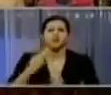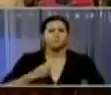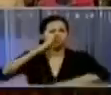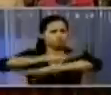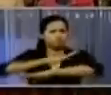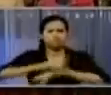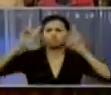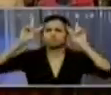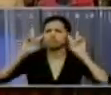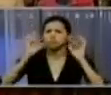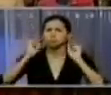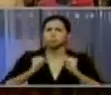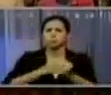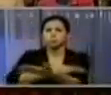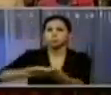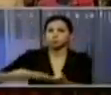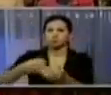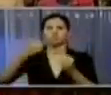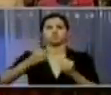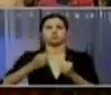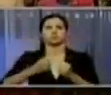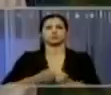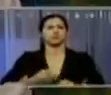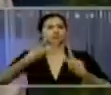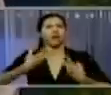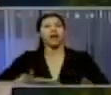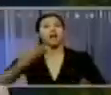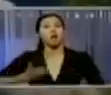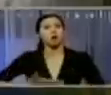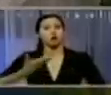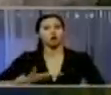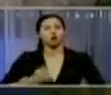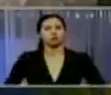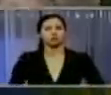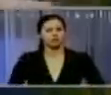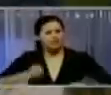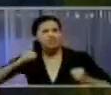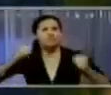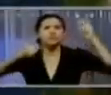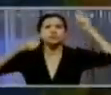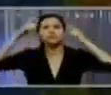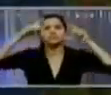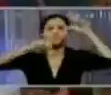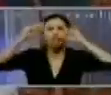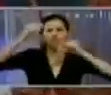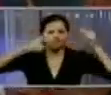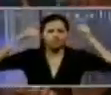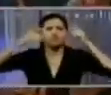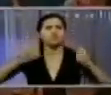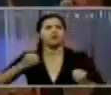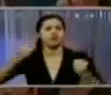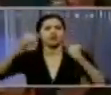de firmeza, de valentía. ¡Que viva Ernesto Che Guevara!